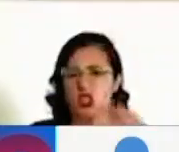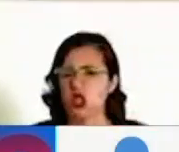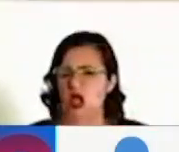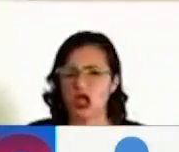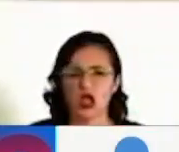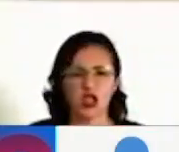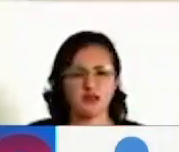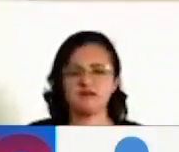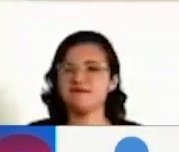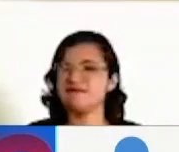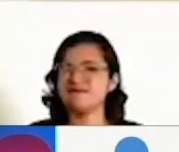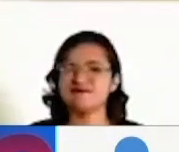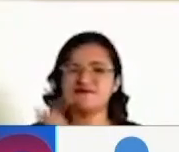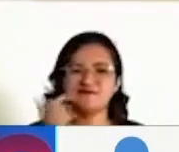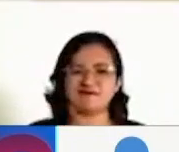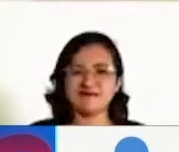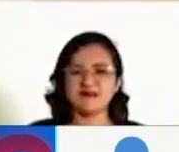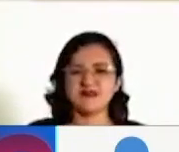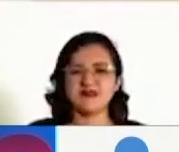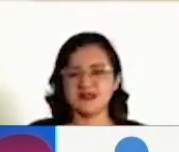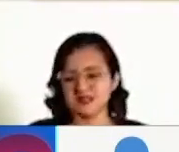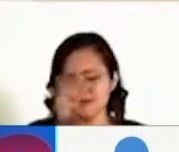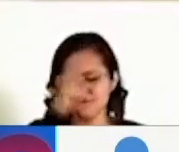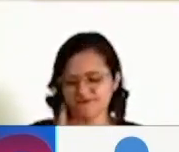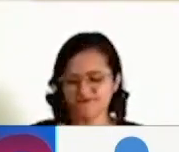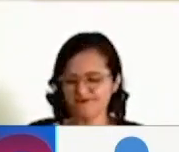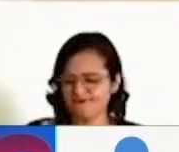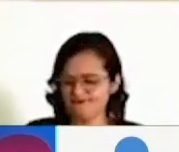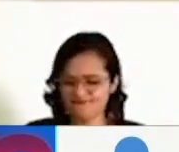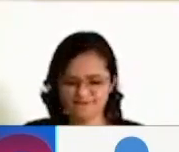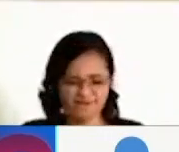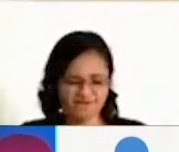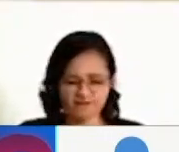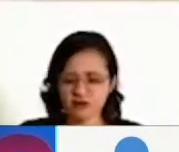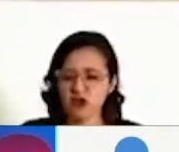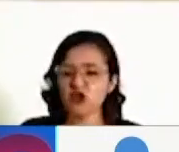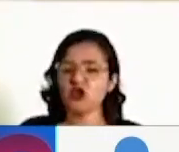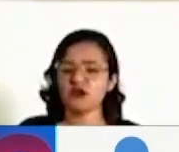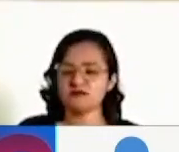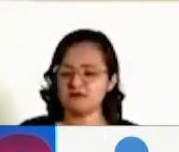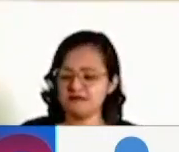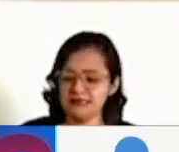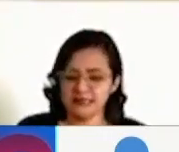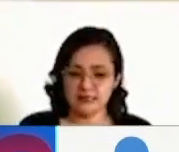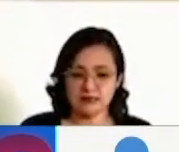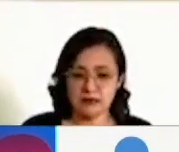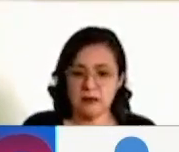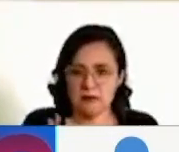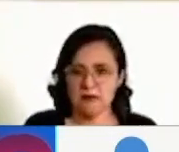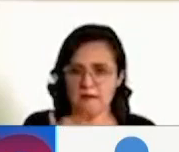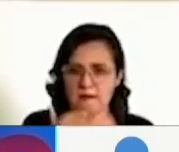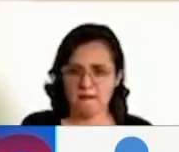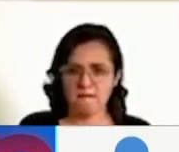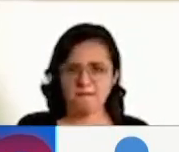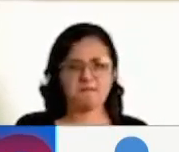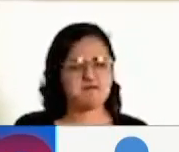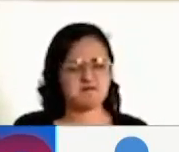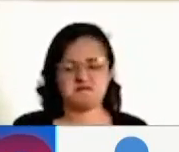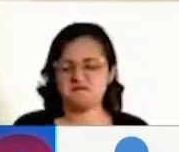Ya era una actividad de inteligencia que venía muy hecha, muy